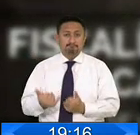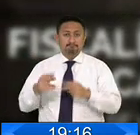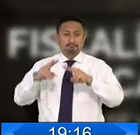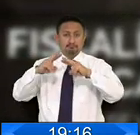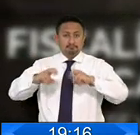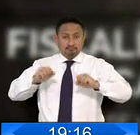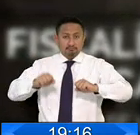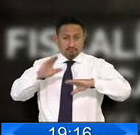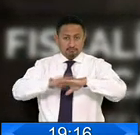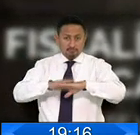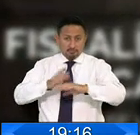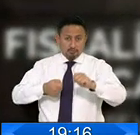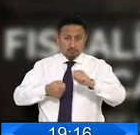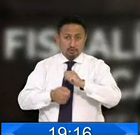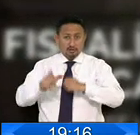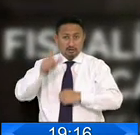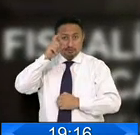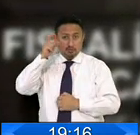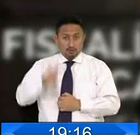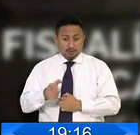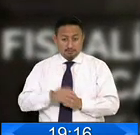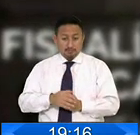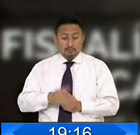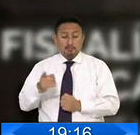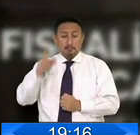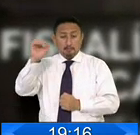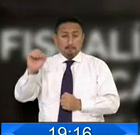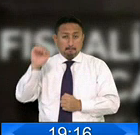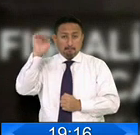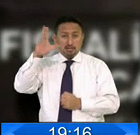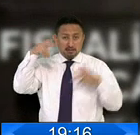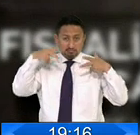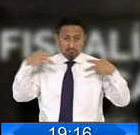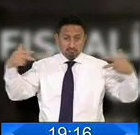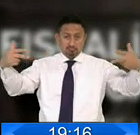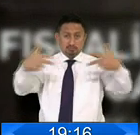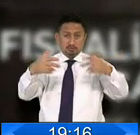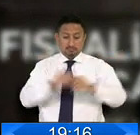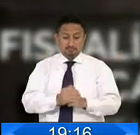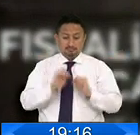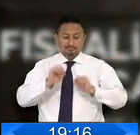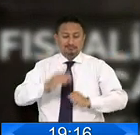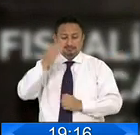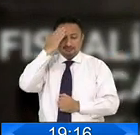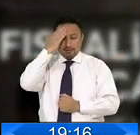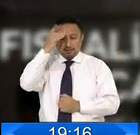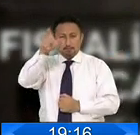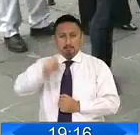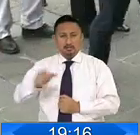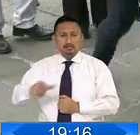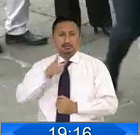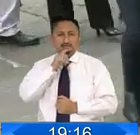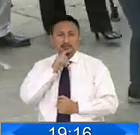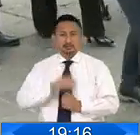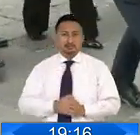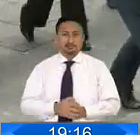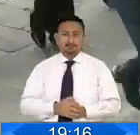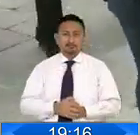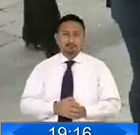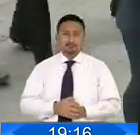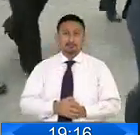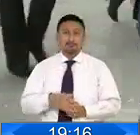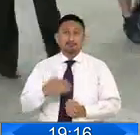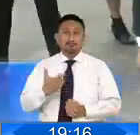previa por asesinato, los fiscales han solicitado los videos de las cámaras de los centros para identificar a los responsables. En este sentido,